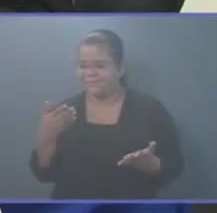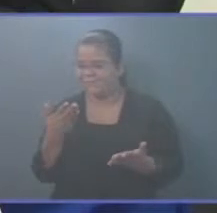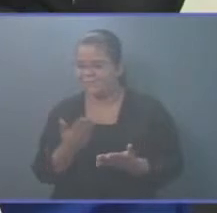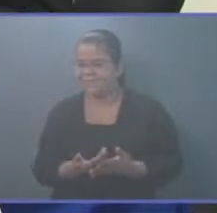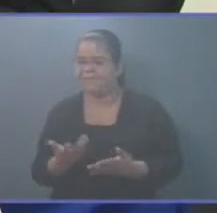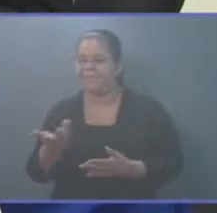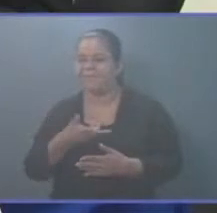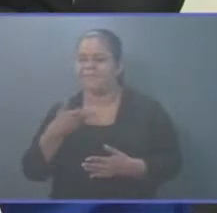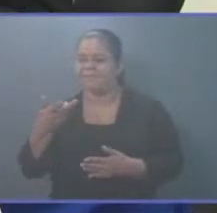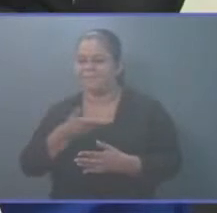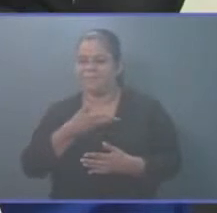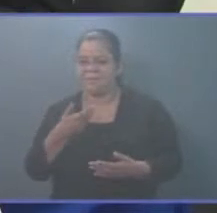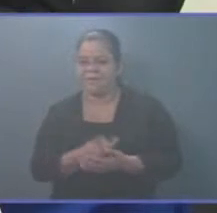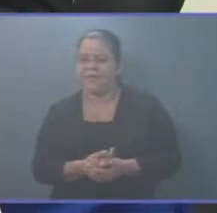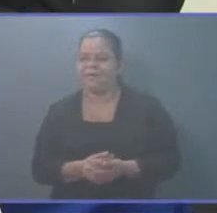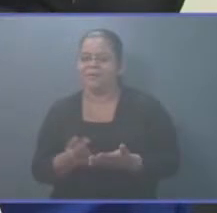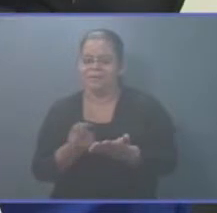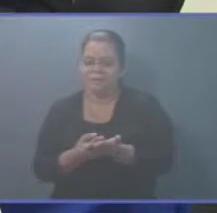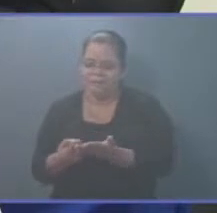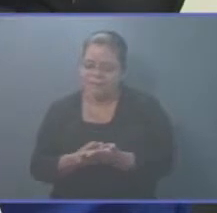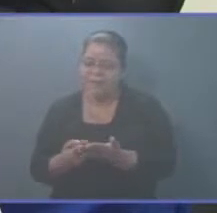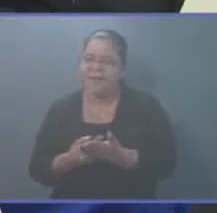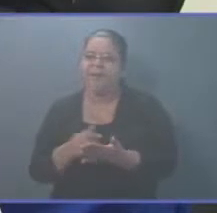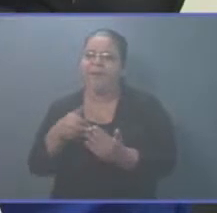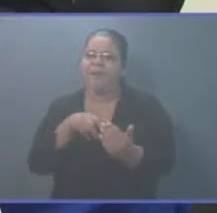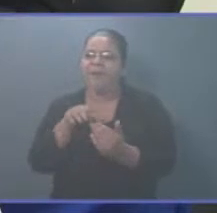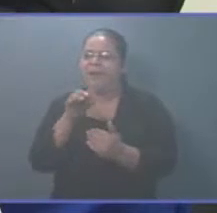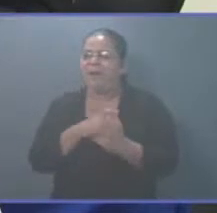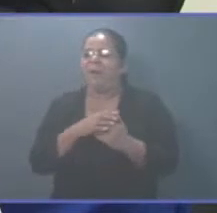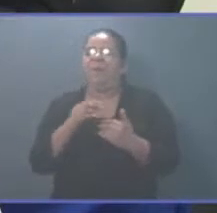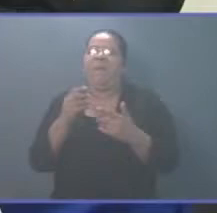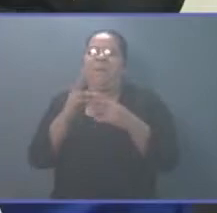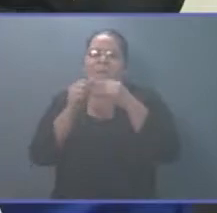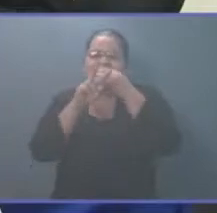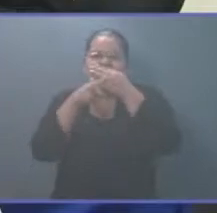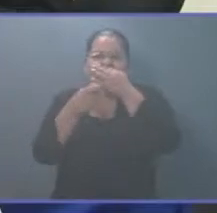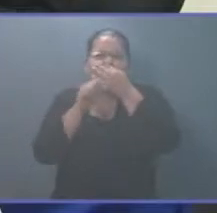a la continuación con el estudio y discusión del expediente